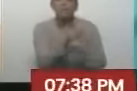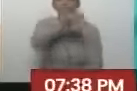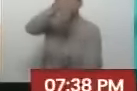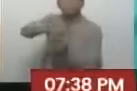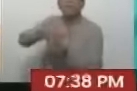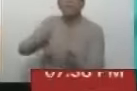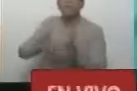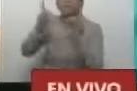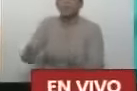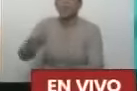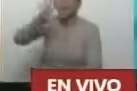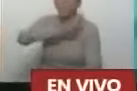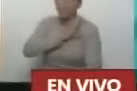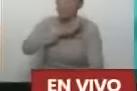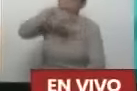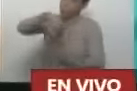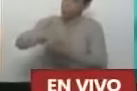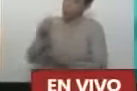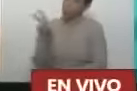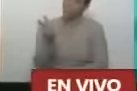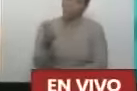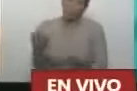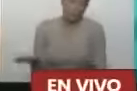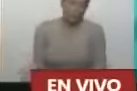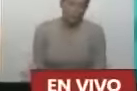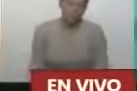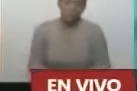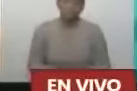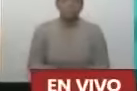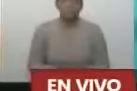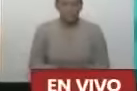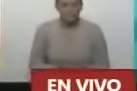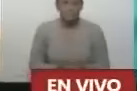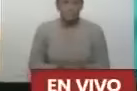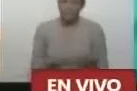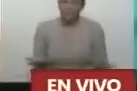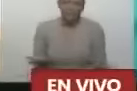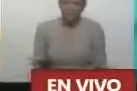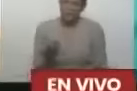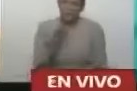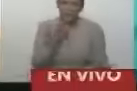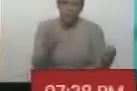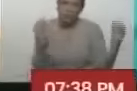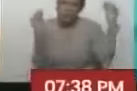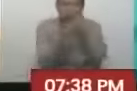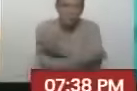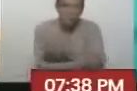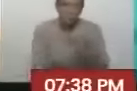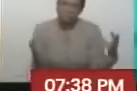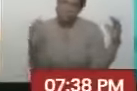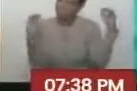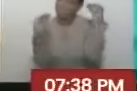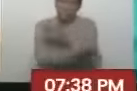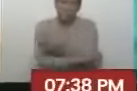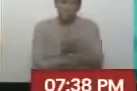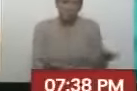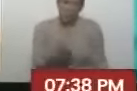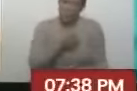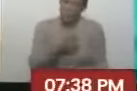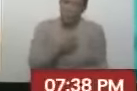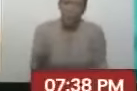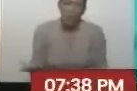decidir asuntos que solamente nos corresponden a las venezolanas y a los venezolanos eso es un despropósito de proporciones incalculables